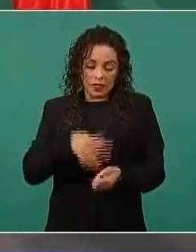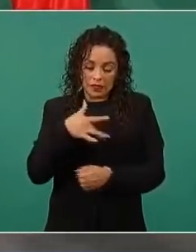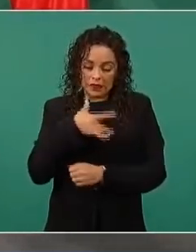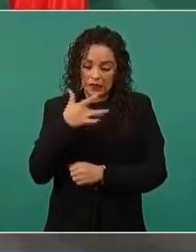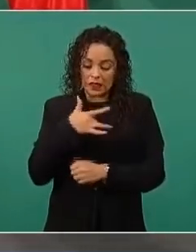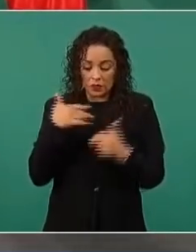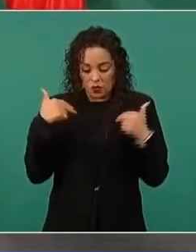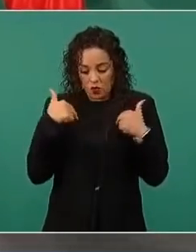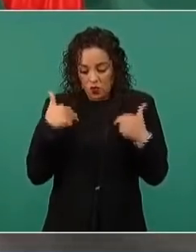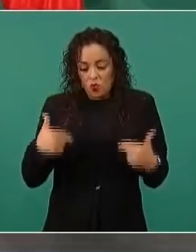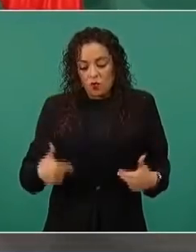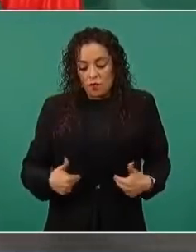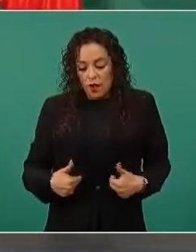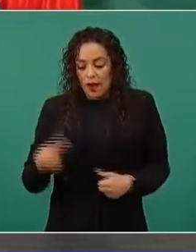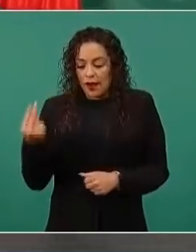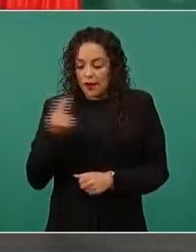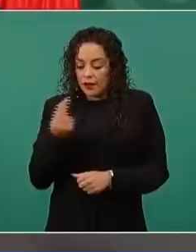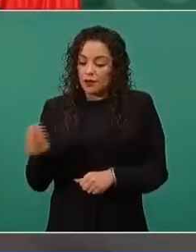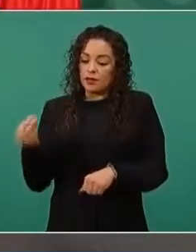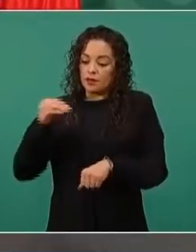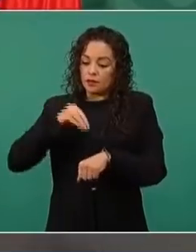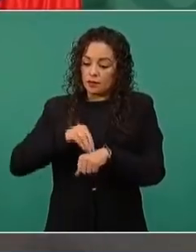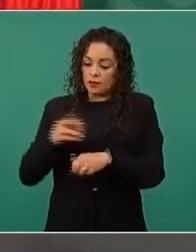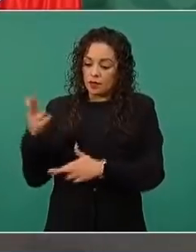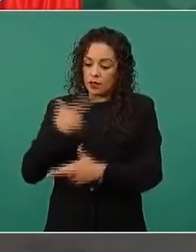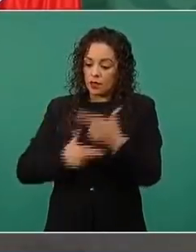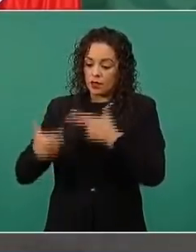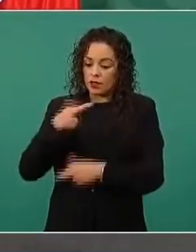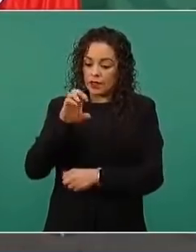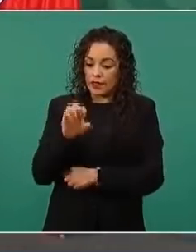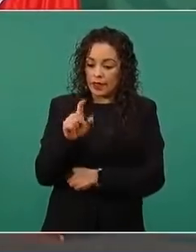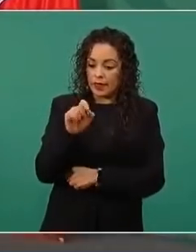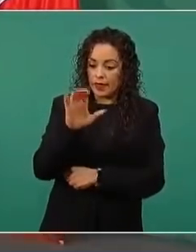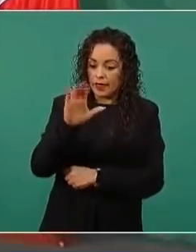que regrese la ética, que regrese el civismo,